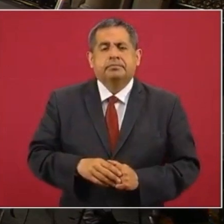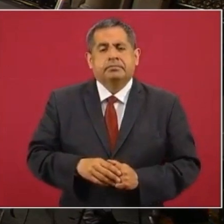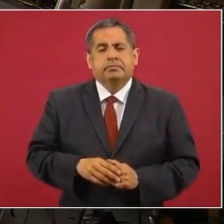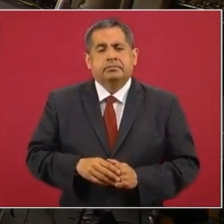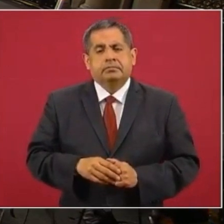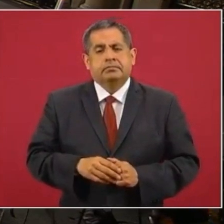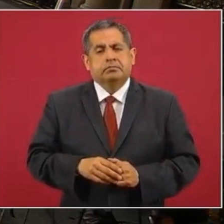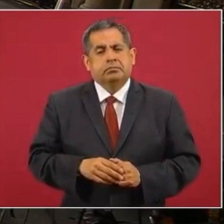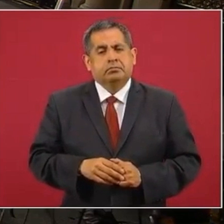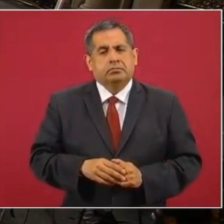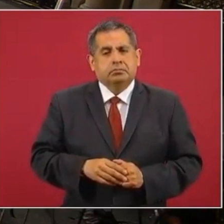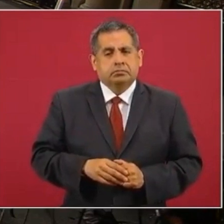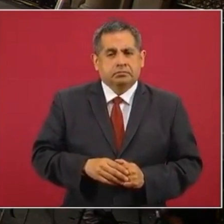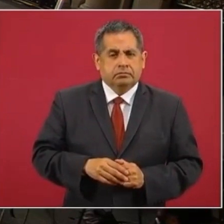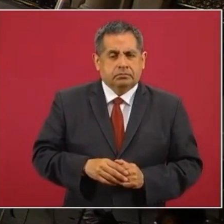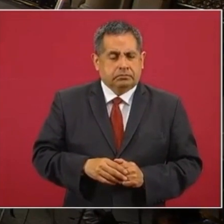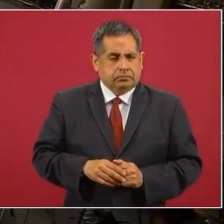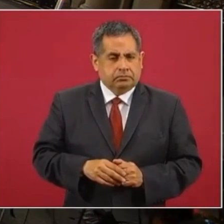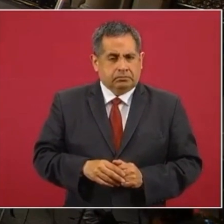hay tiempos en que